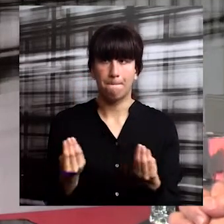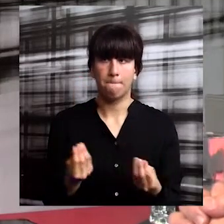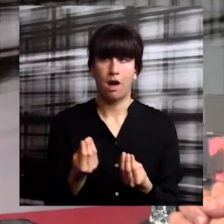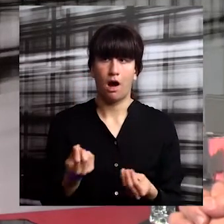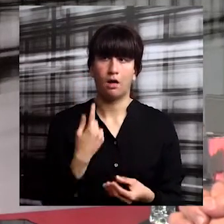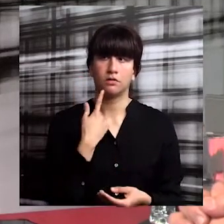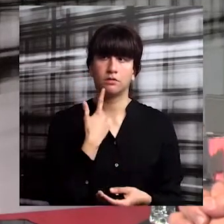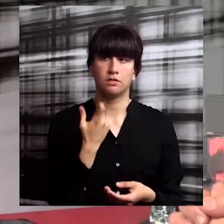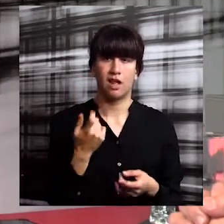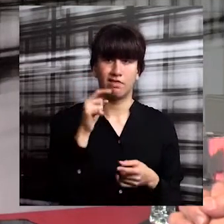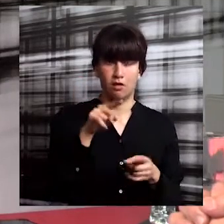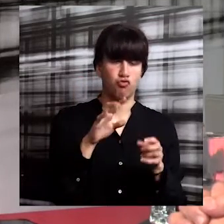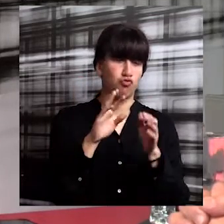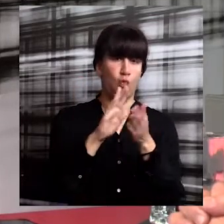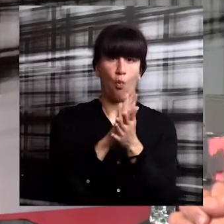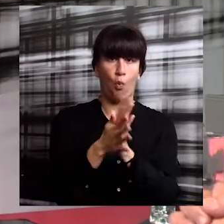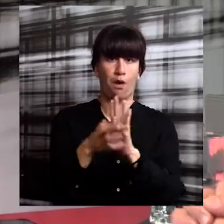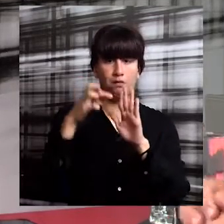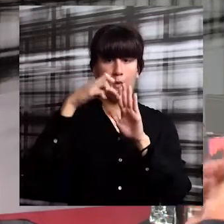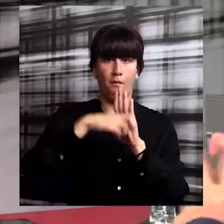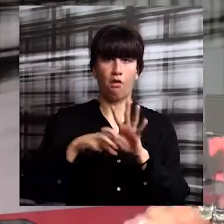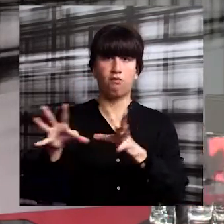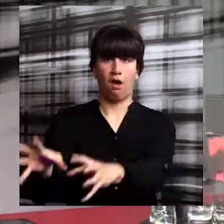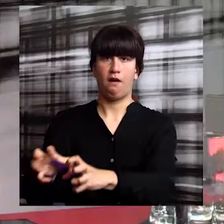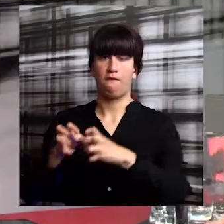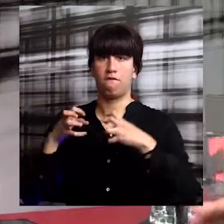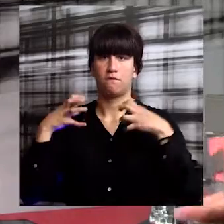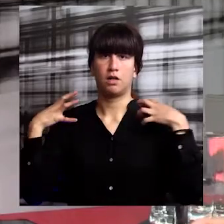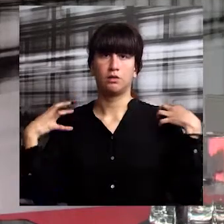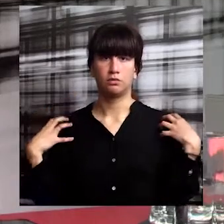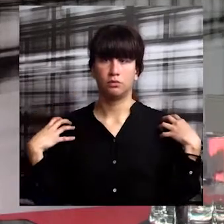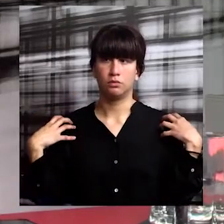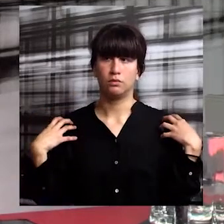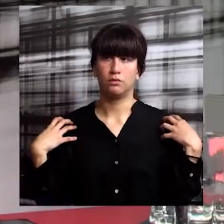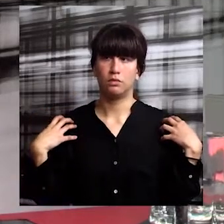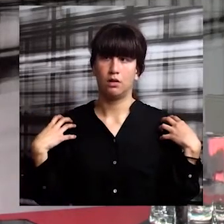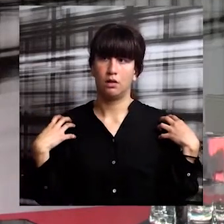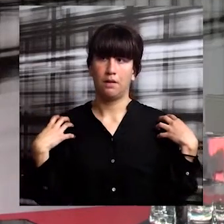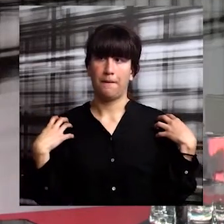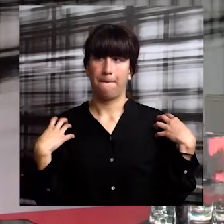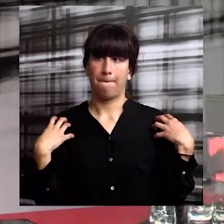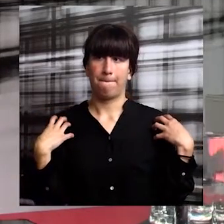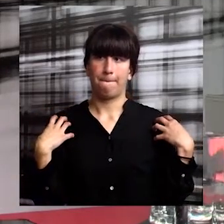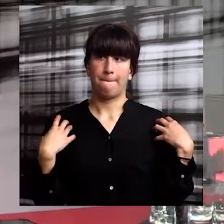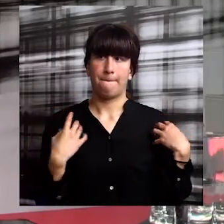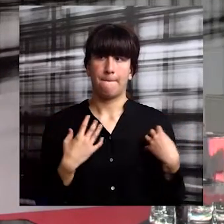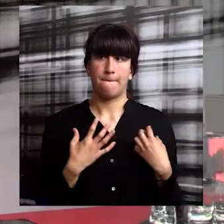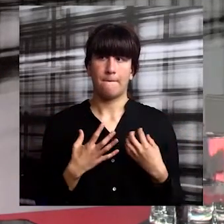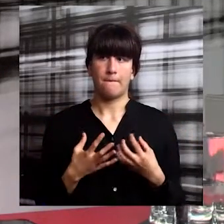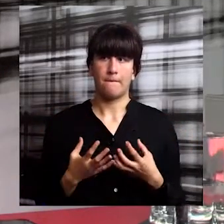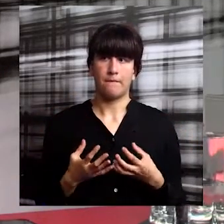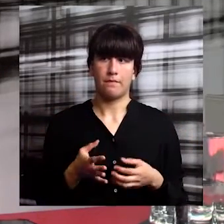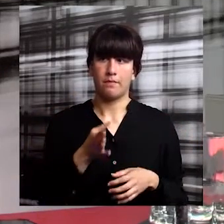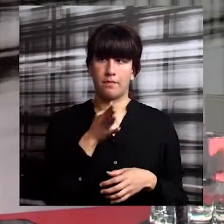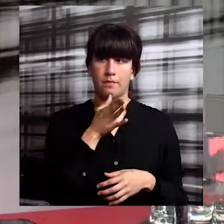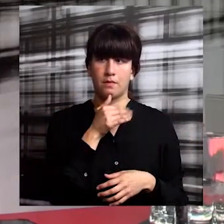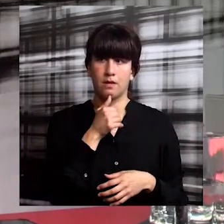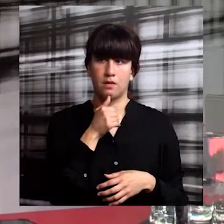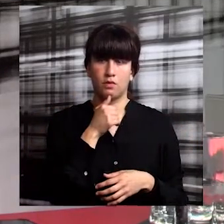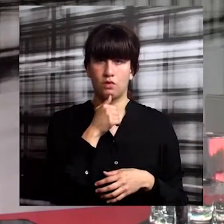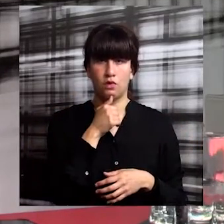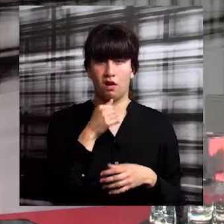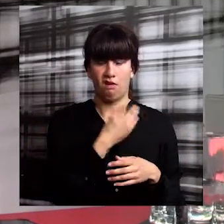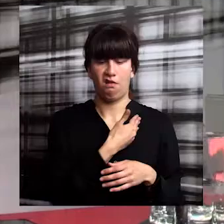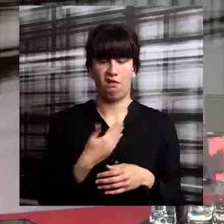de grandes inversiones que requieren también tener una demanda. Nadie va a invertir y el Estado tampoco va a destinar recursos cuando